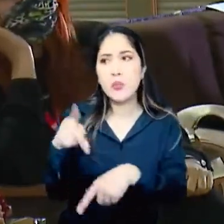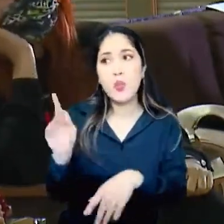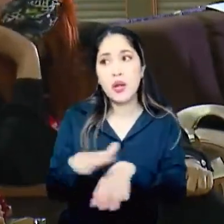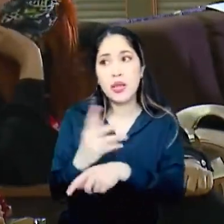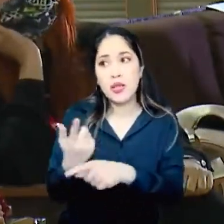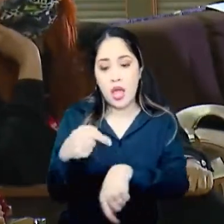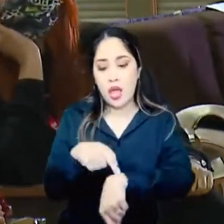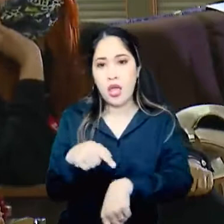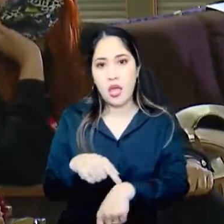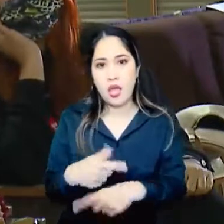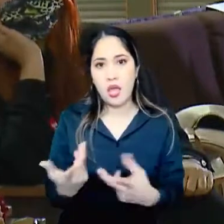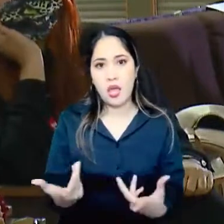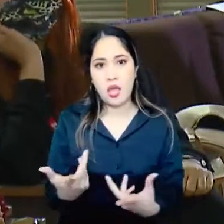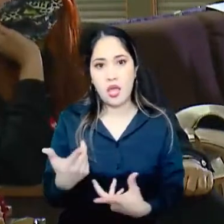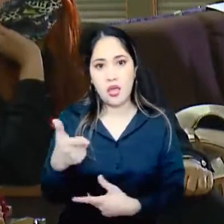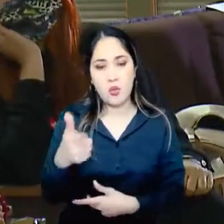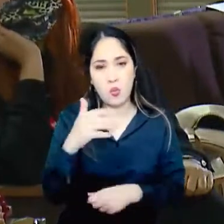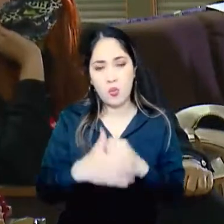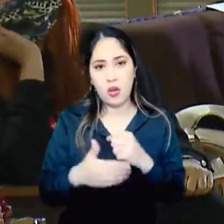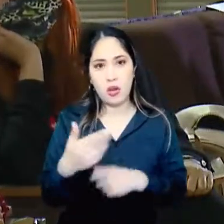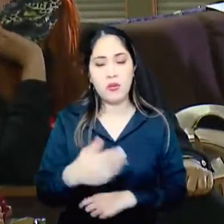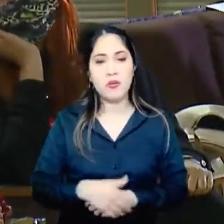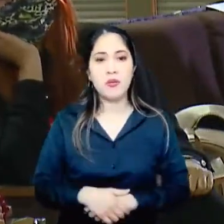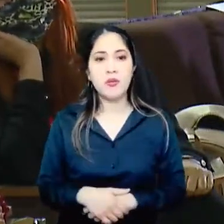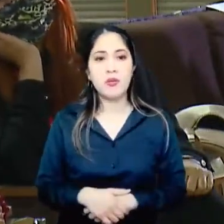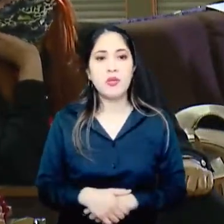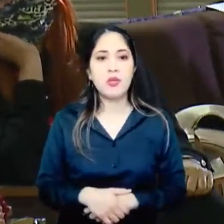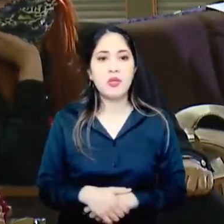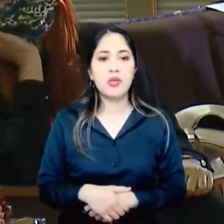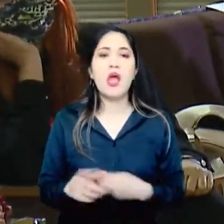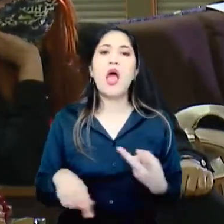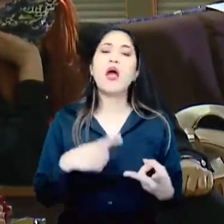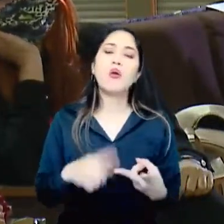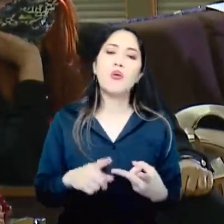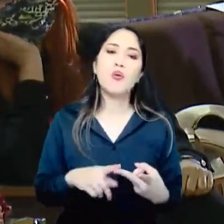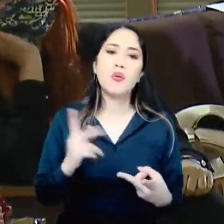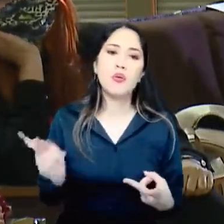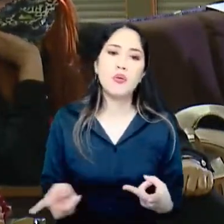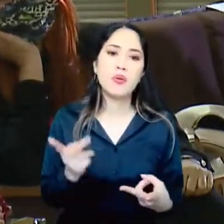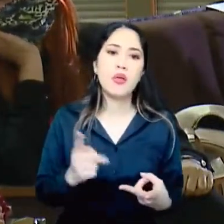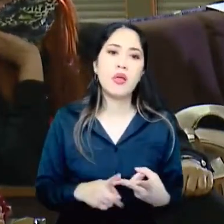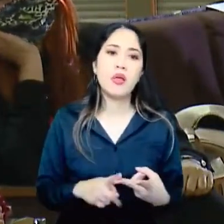la otra, gobernador, es el